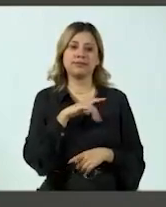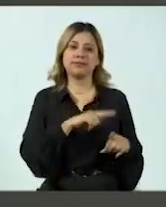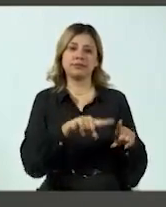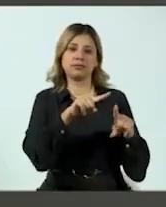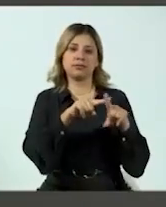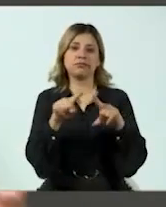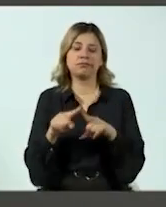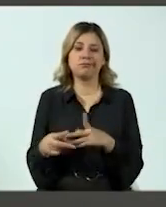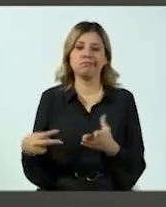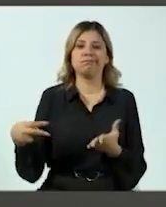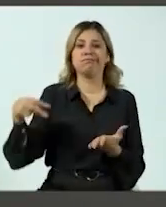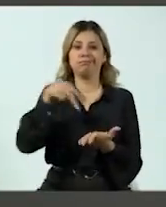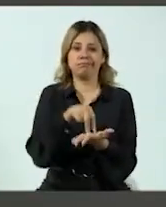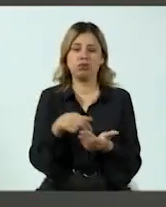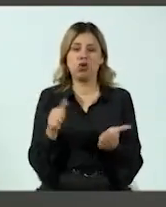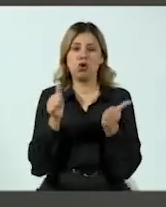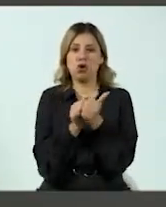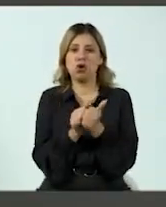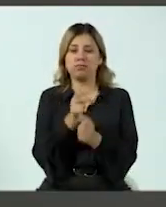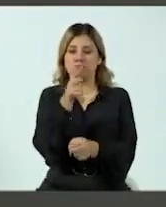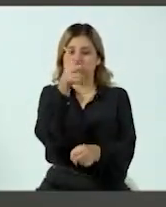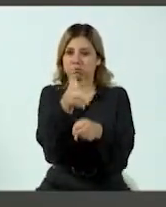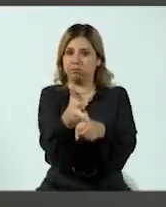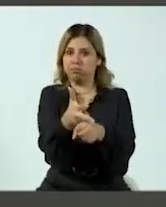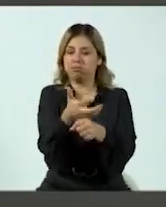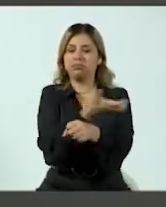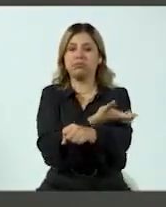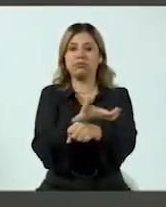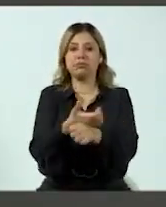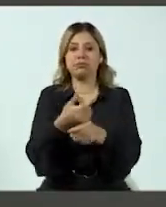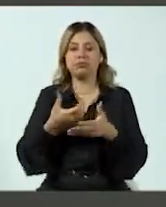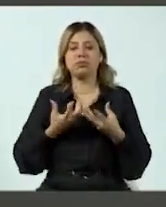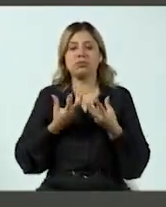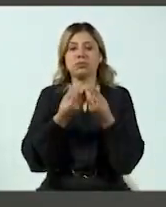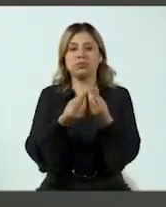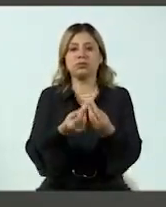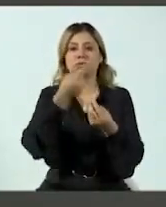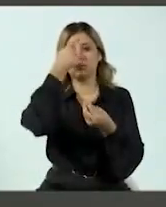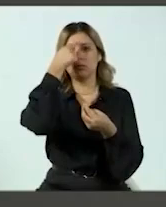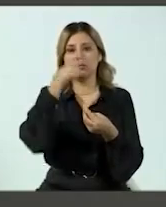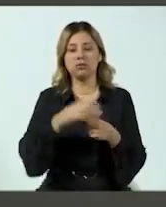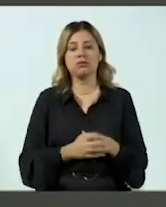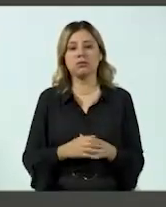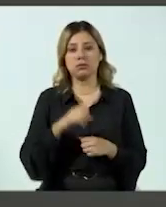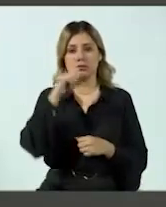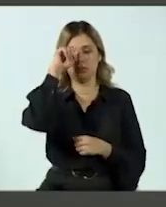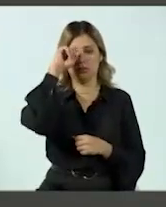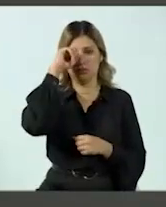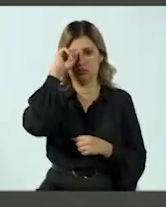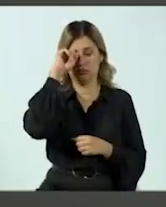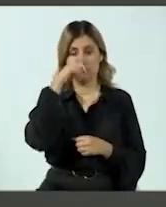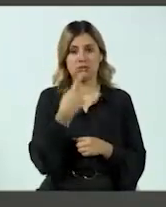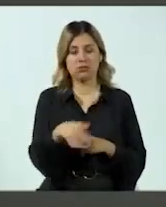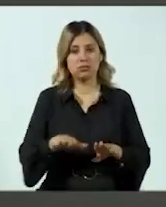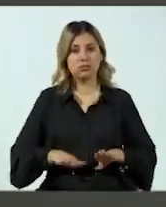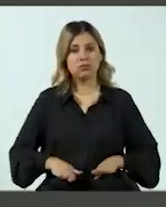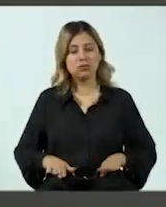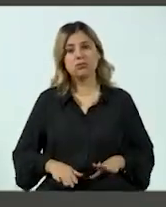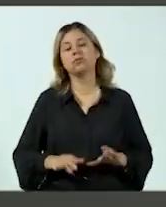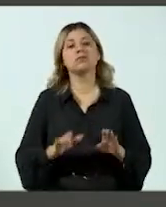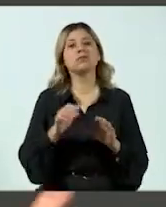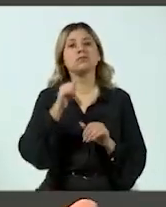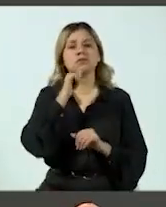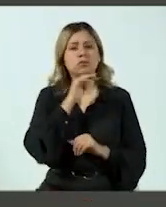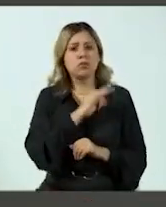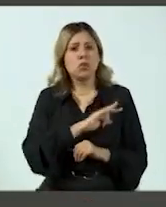escenario vamos a tener una gran producción que los va a ir acompañando para que puedan eh Mostrar ese talento con